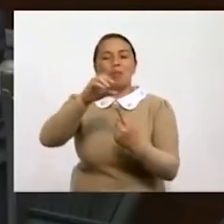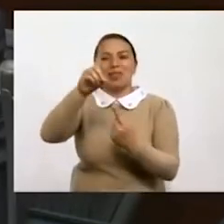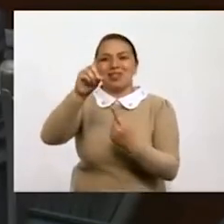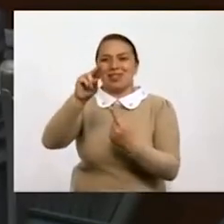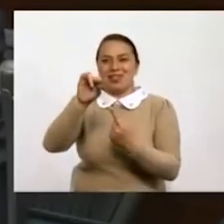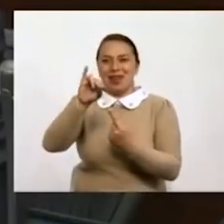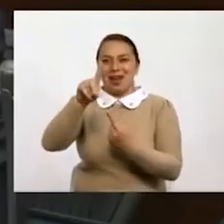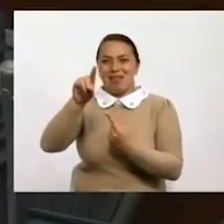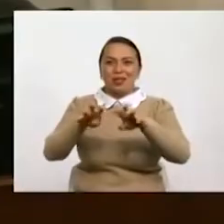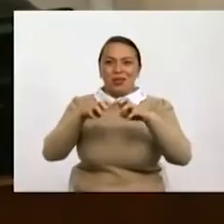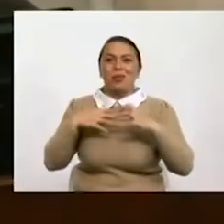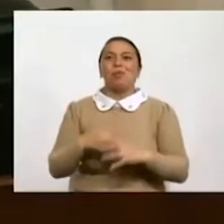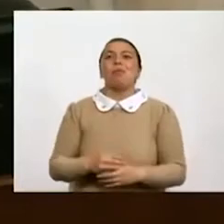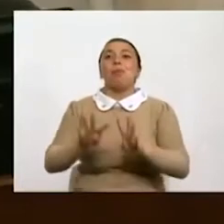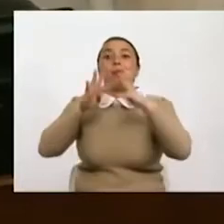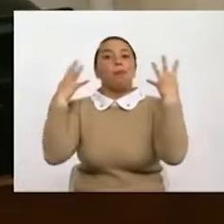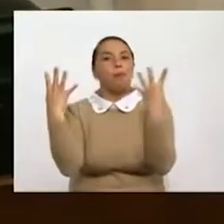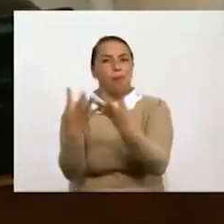Andrade Vergara.